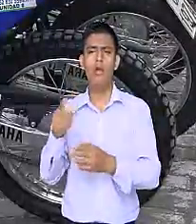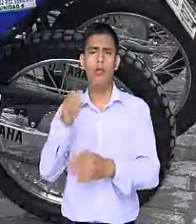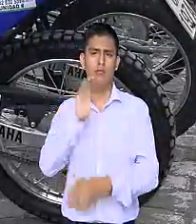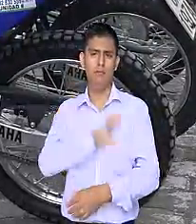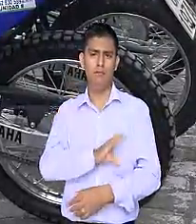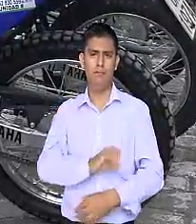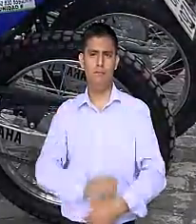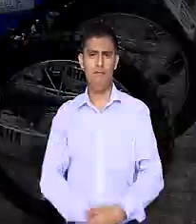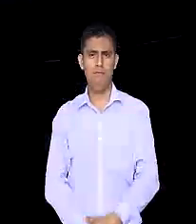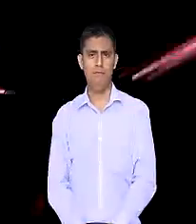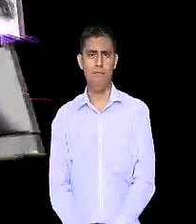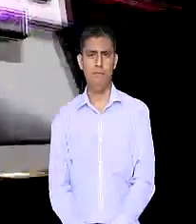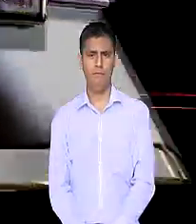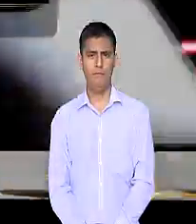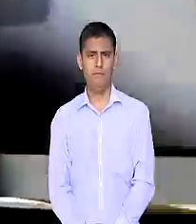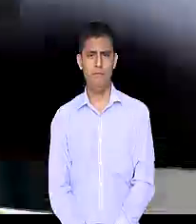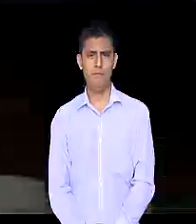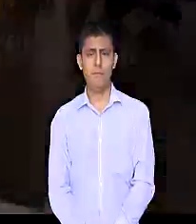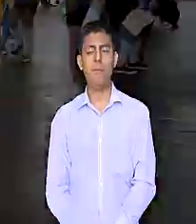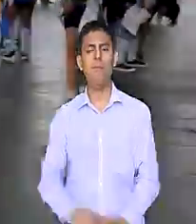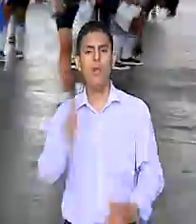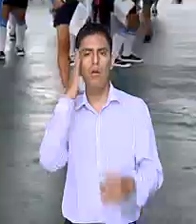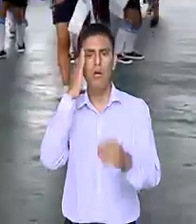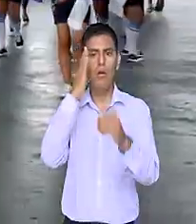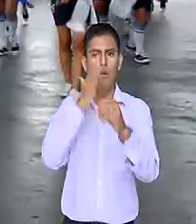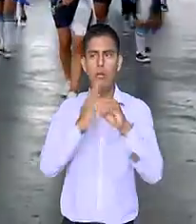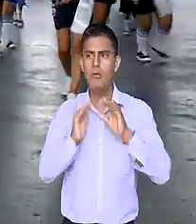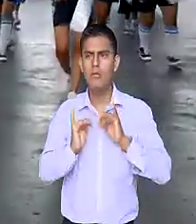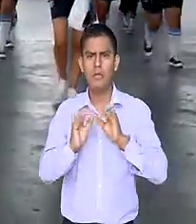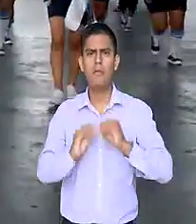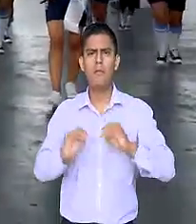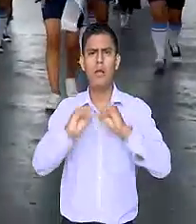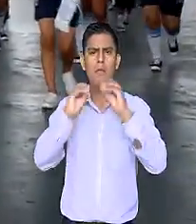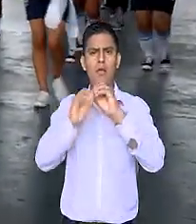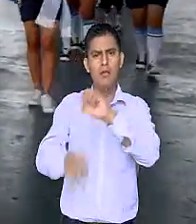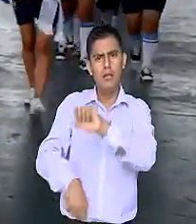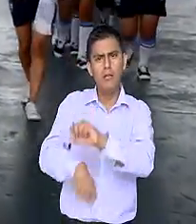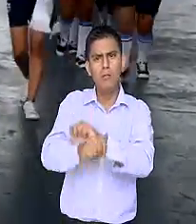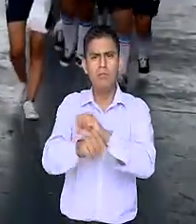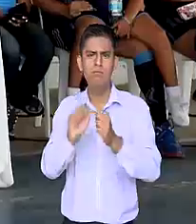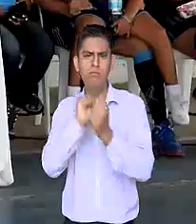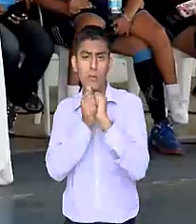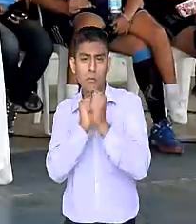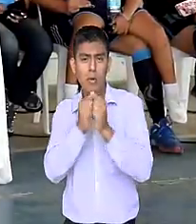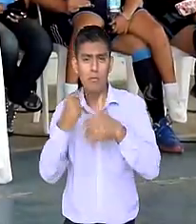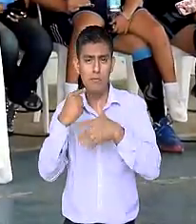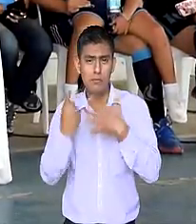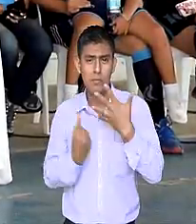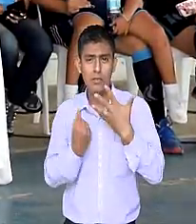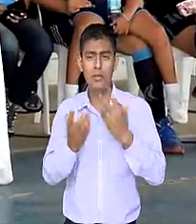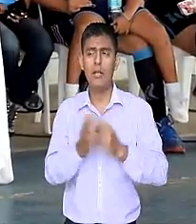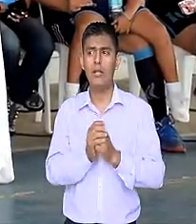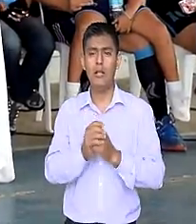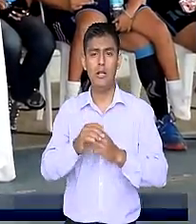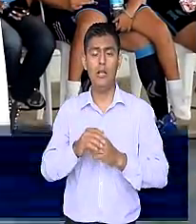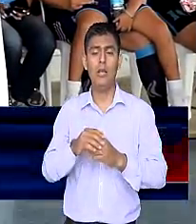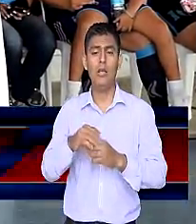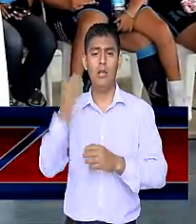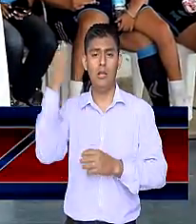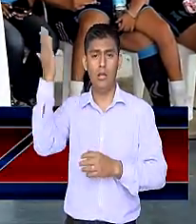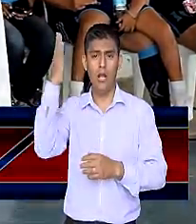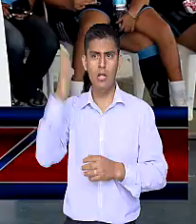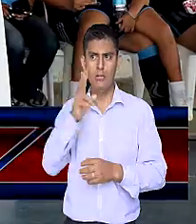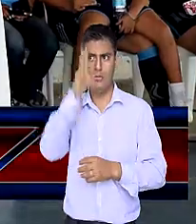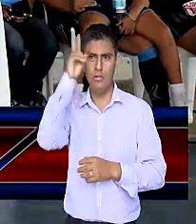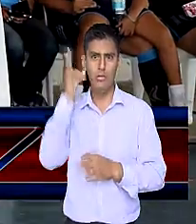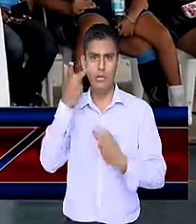presta esta entidad. Con el propósito de continuar incentivando al deporte, el alcalde Vinicio Vega, en compañía de la